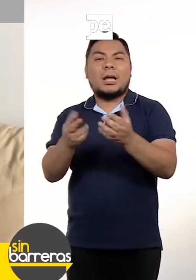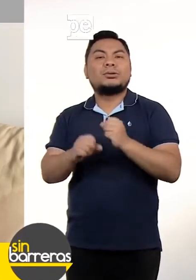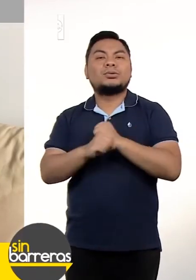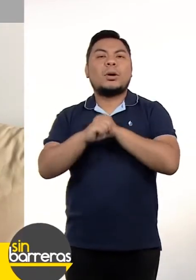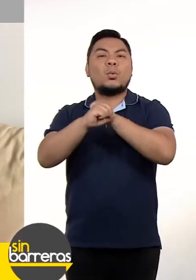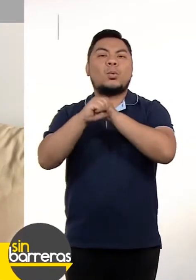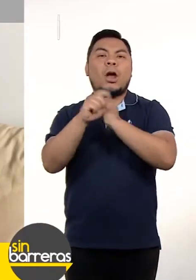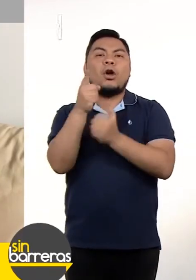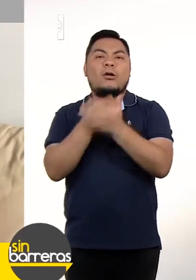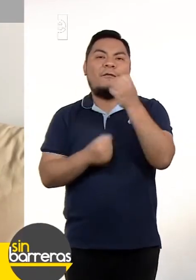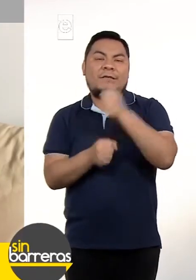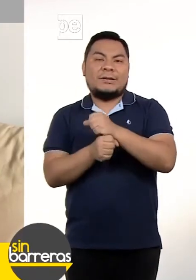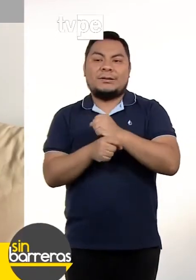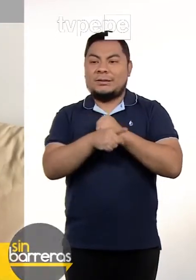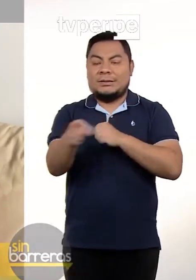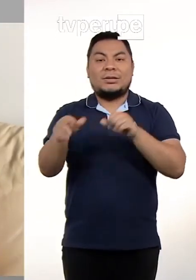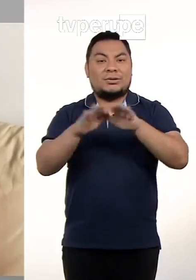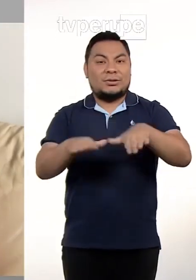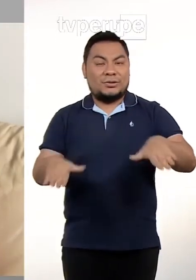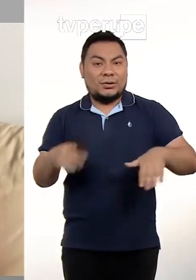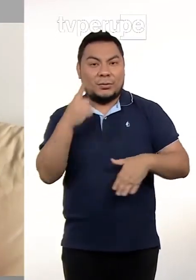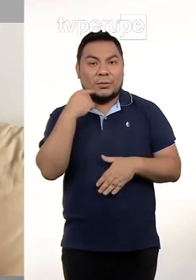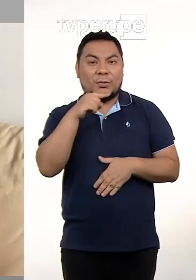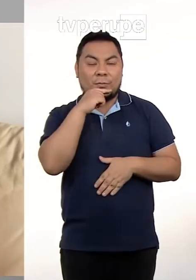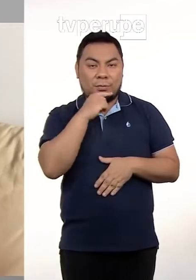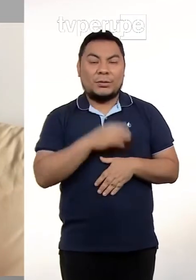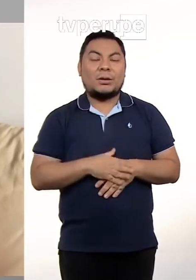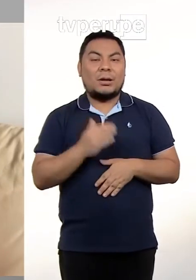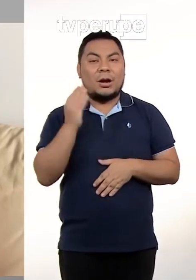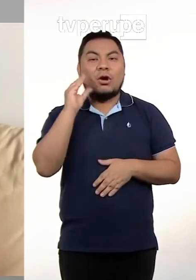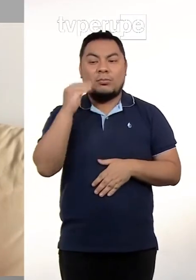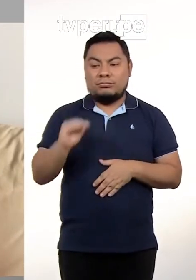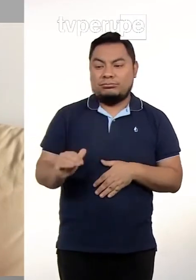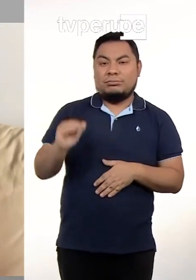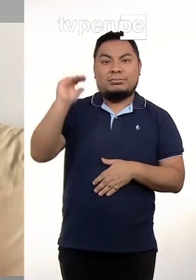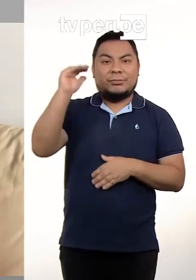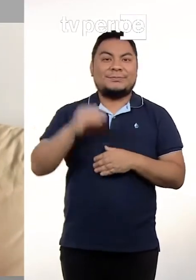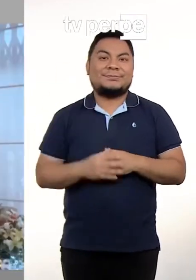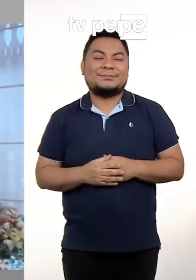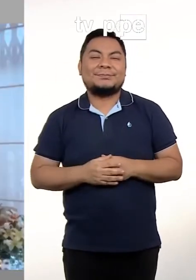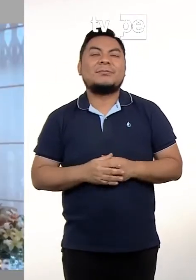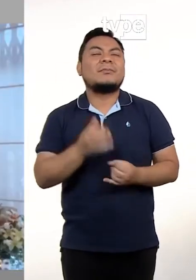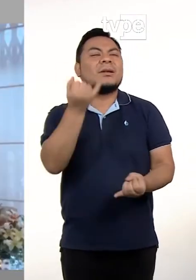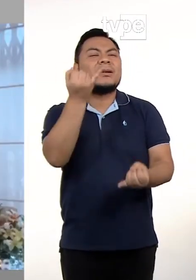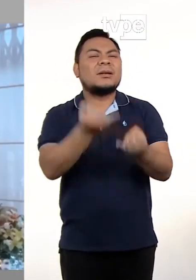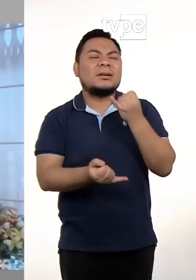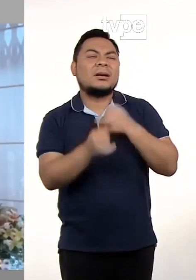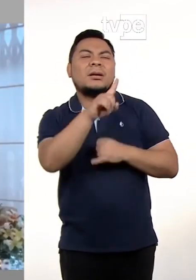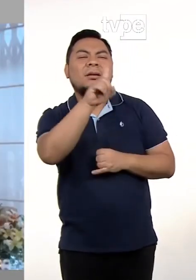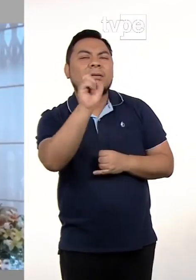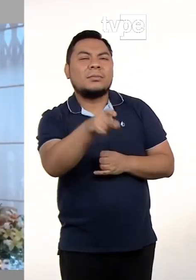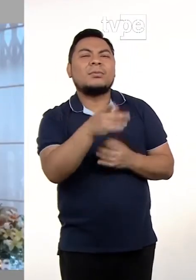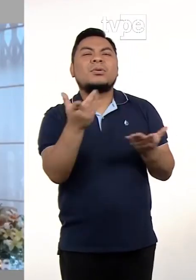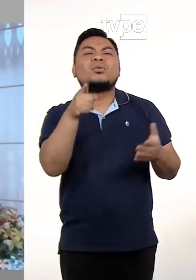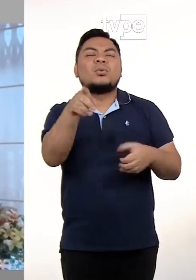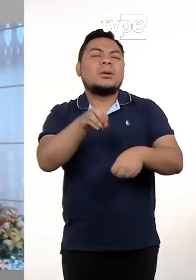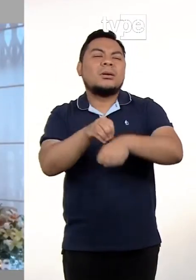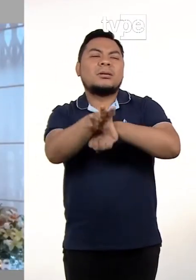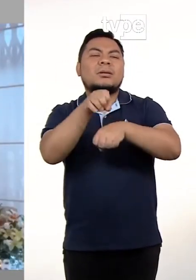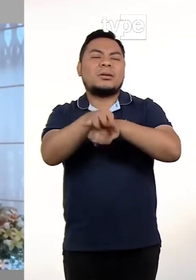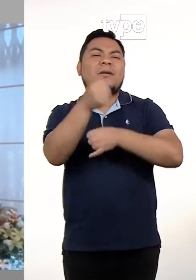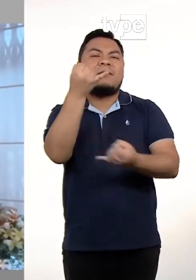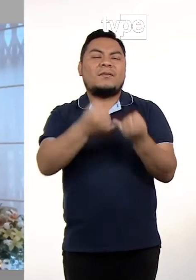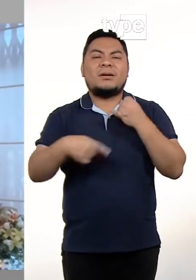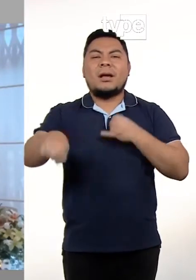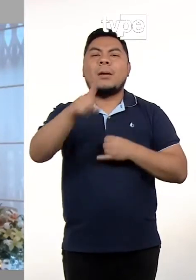seguridad y confianza a nuestros niños y a nuestras niñas y a nuestros adolescentes. Para culminar, Lourdes, ¿qué